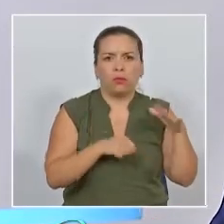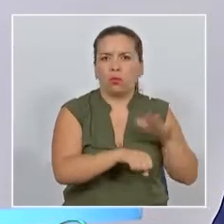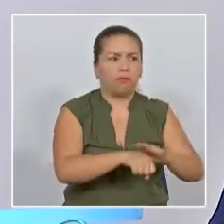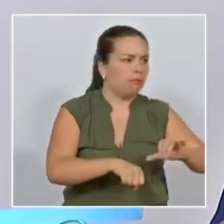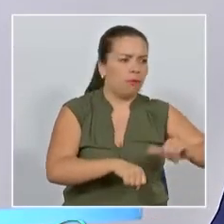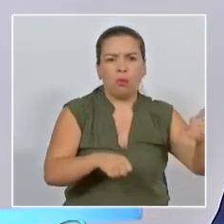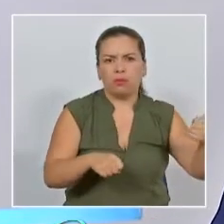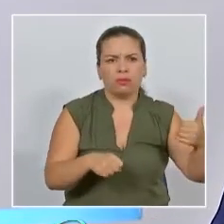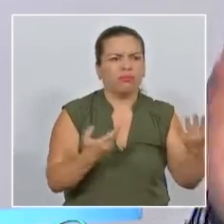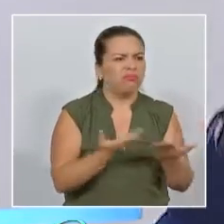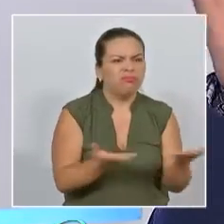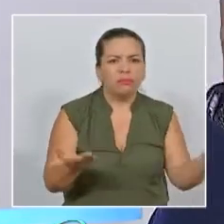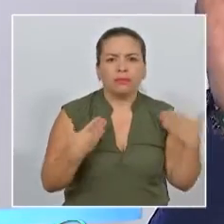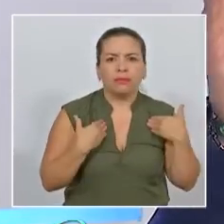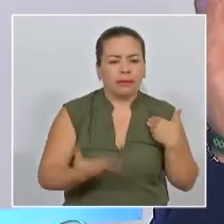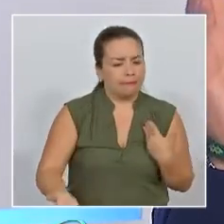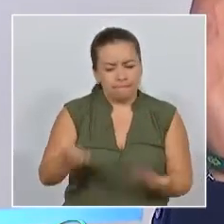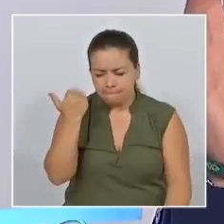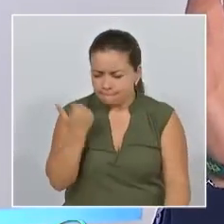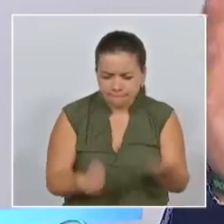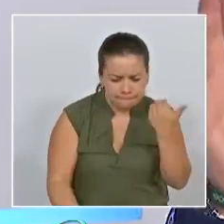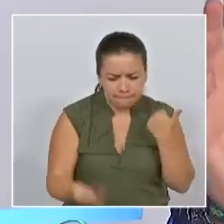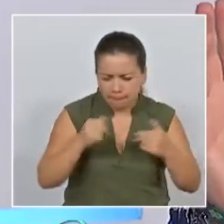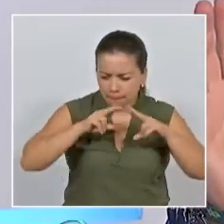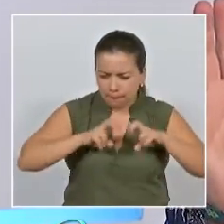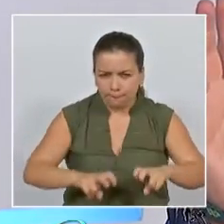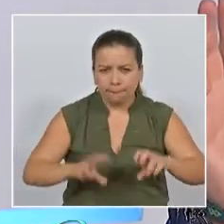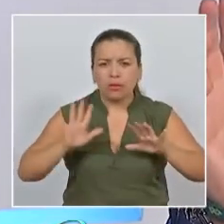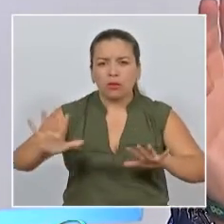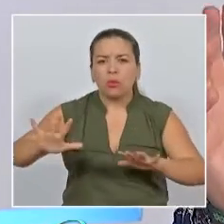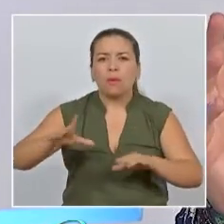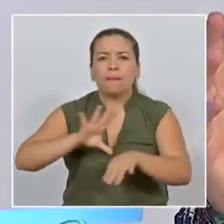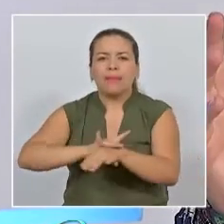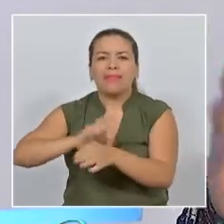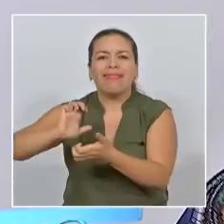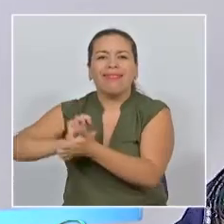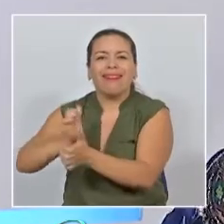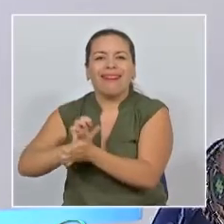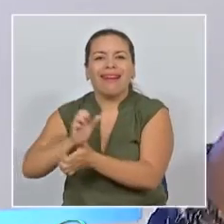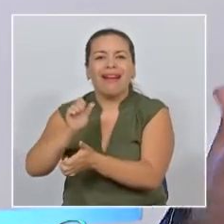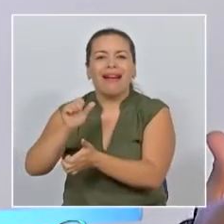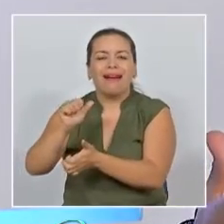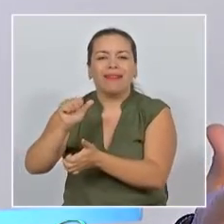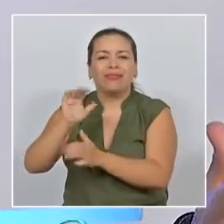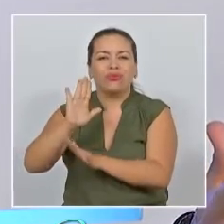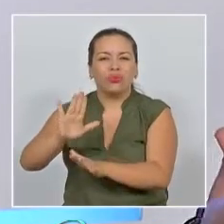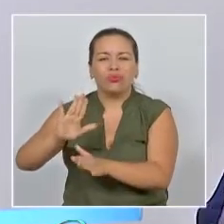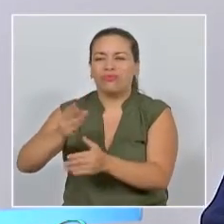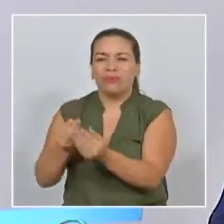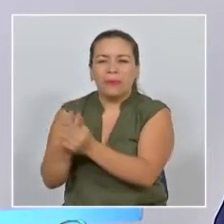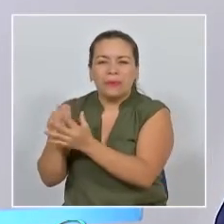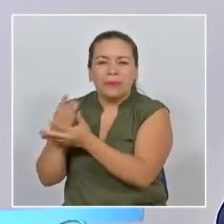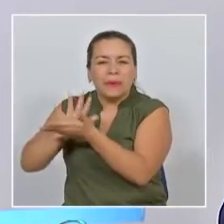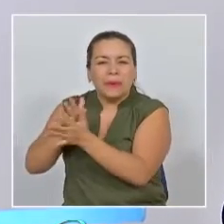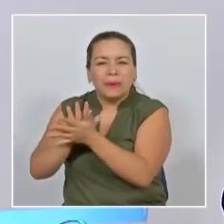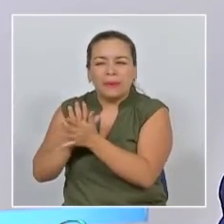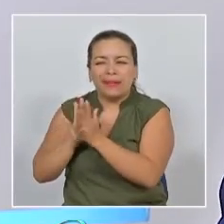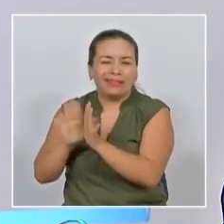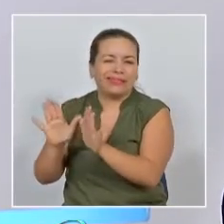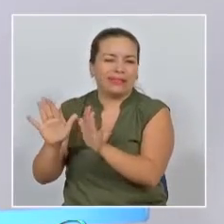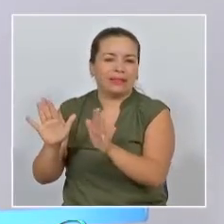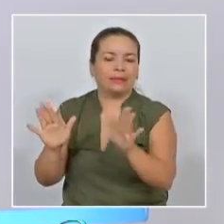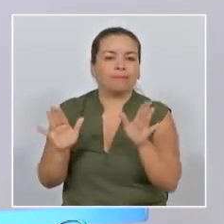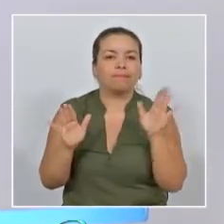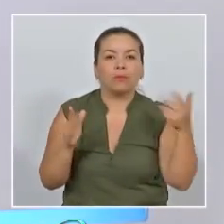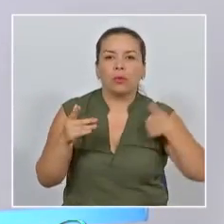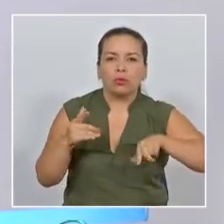tratamientos diferentes, no alternativos, porque la medicina alternativa no existe. Tratamientos complementarios. Entonces, en la artritis,